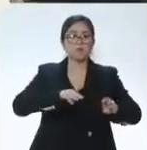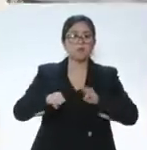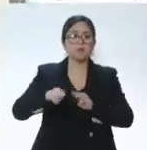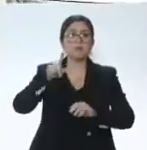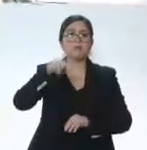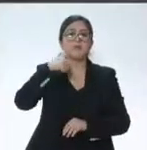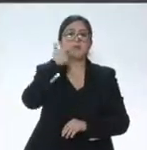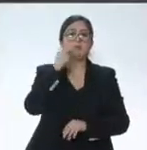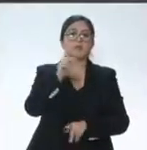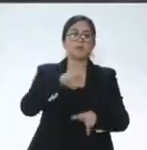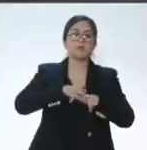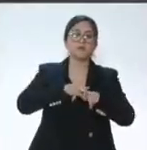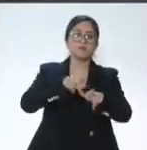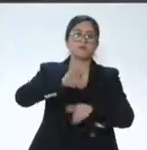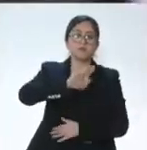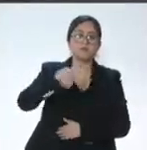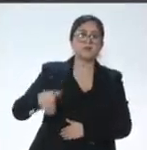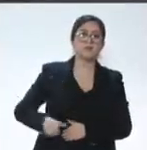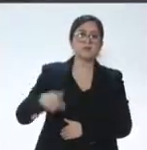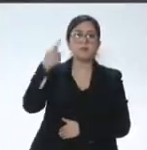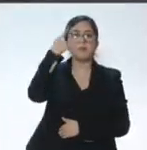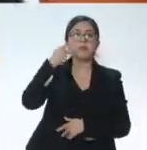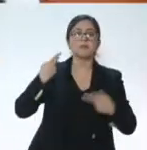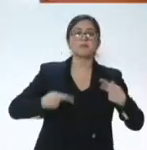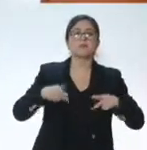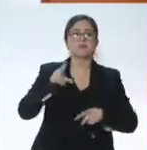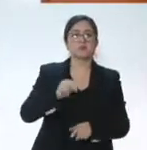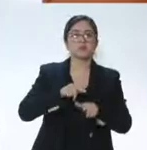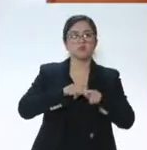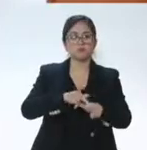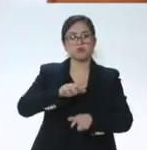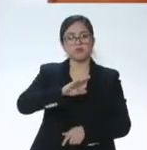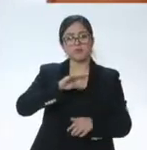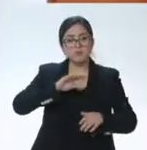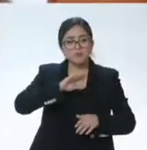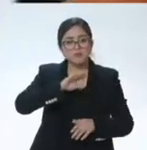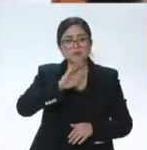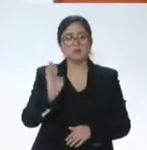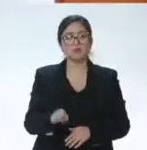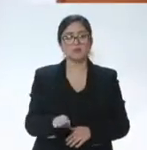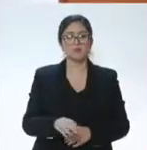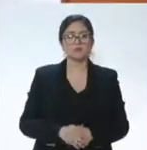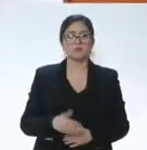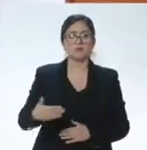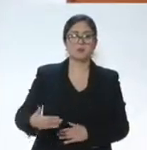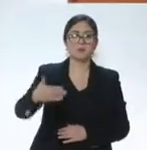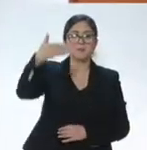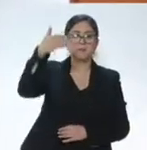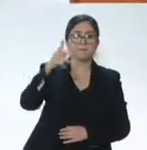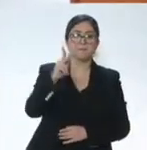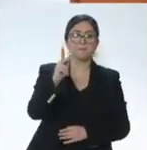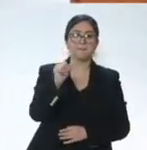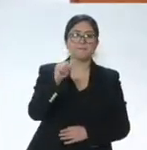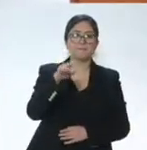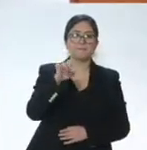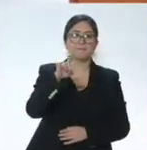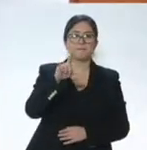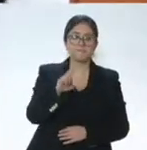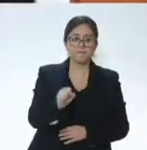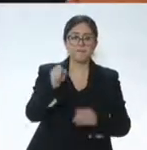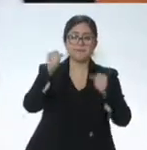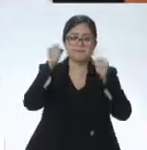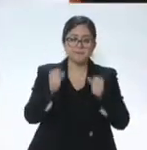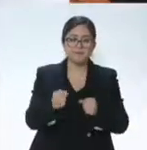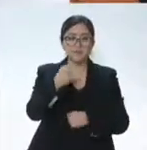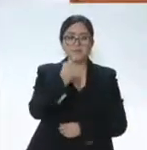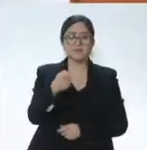máximo los accidentes donde personas pierdan la vida. Pusimos paneles de velocidad en 129 puntos que están